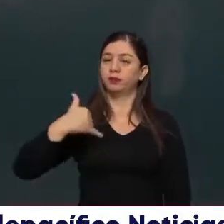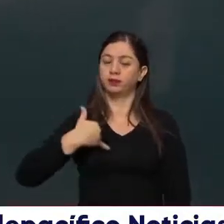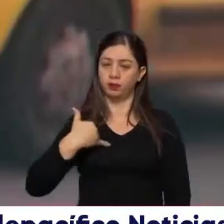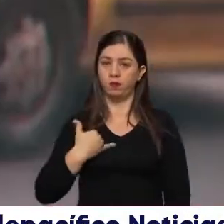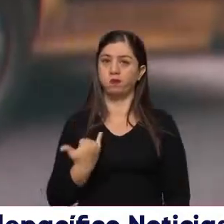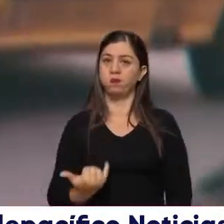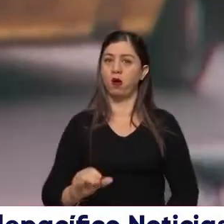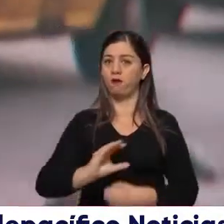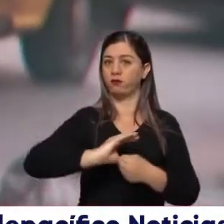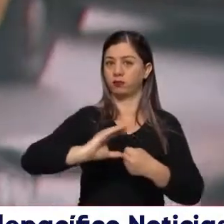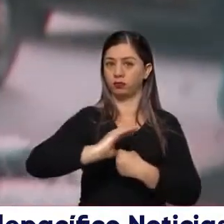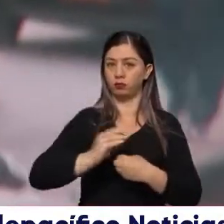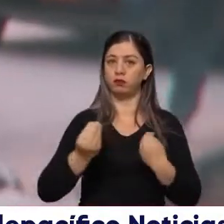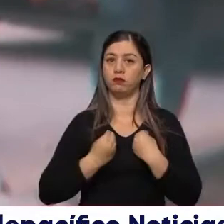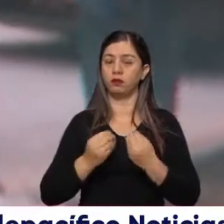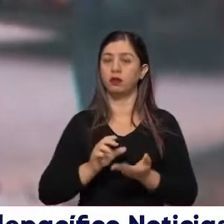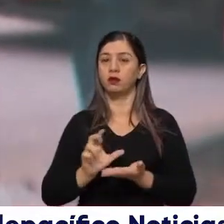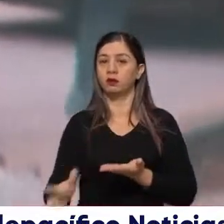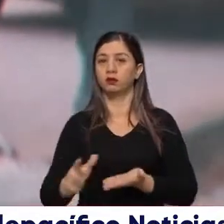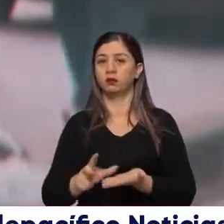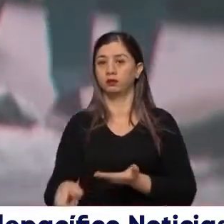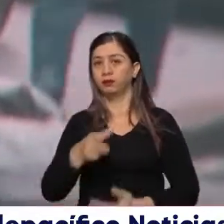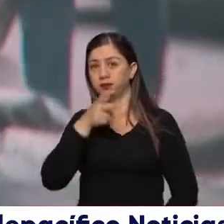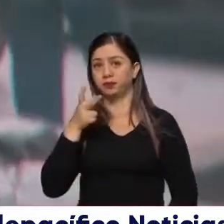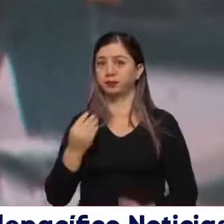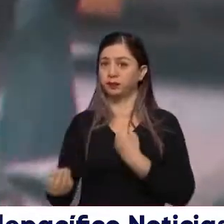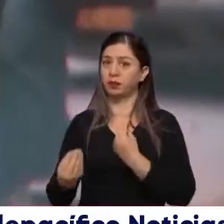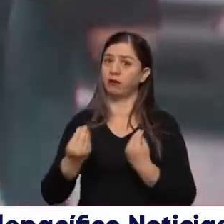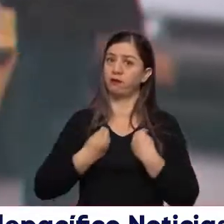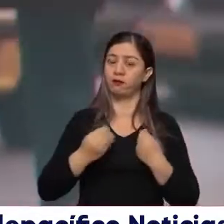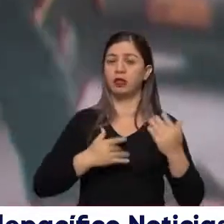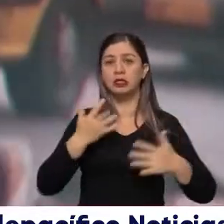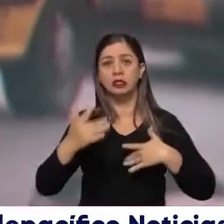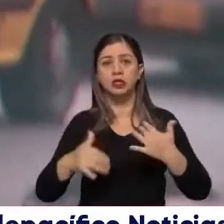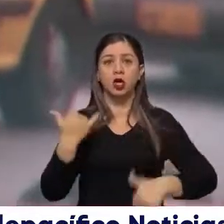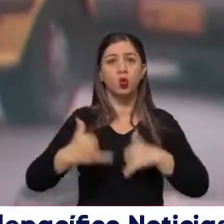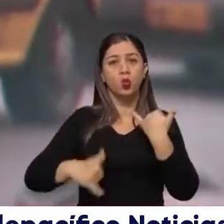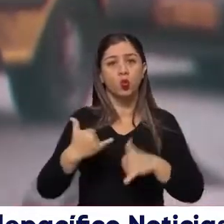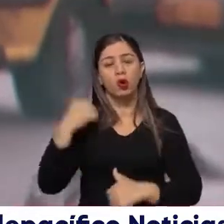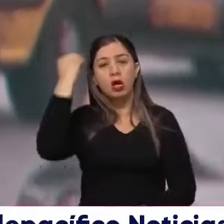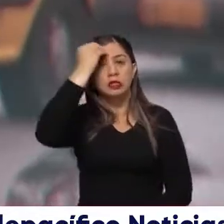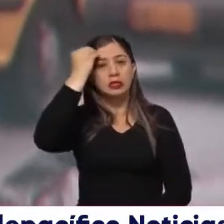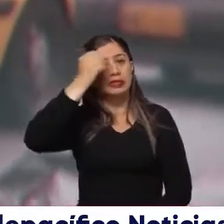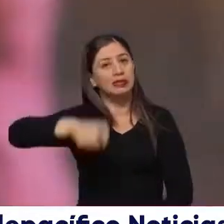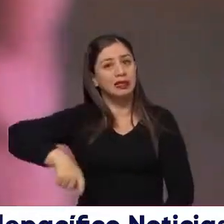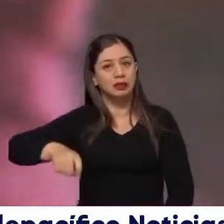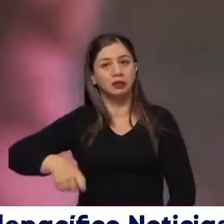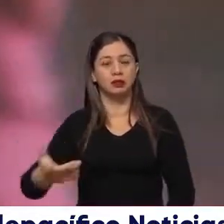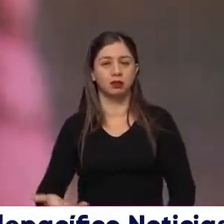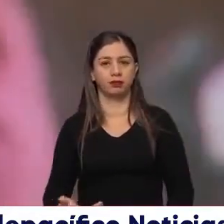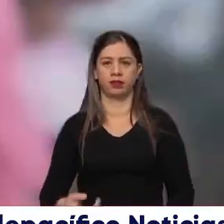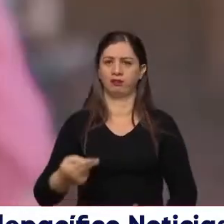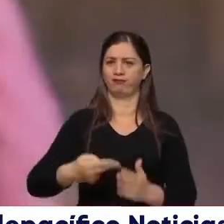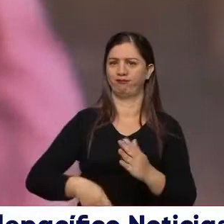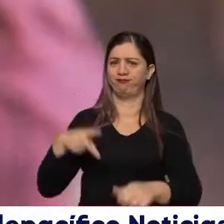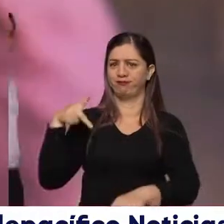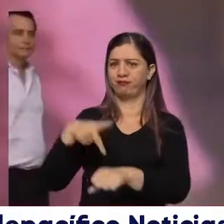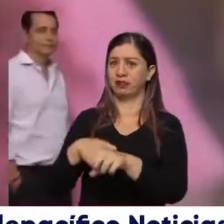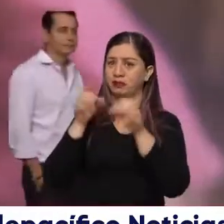urbanas y rurales merecen disfrutar de su infancia, reír, jugar y soñar. Infortunadamente, historias de abuso y